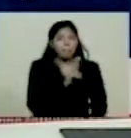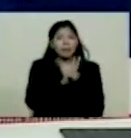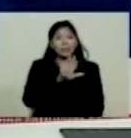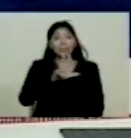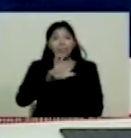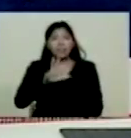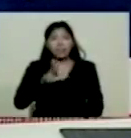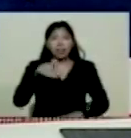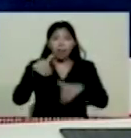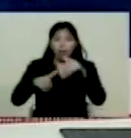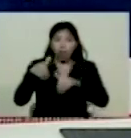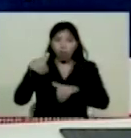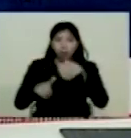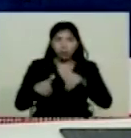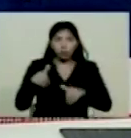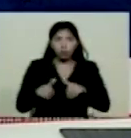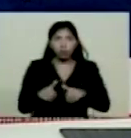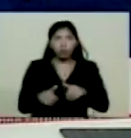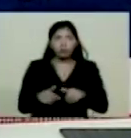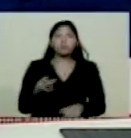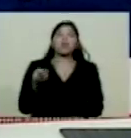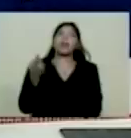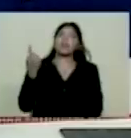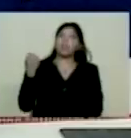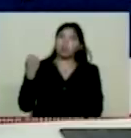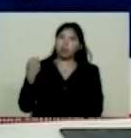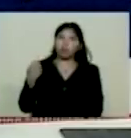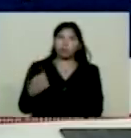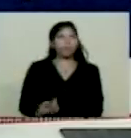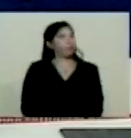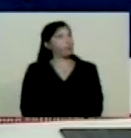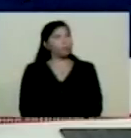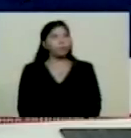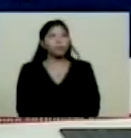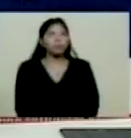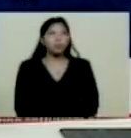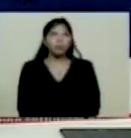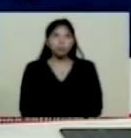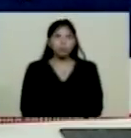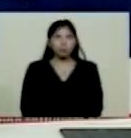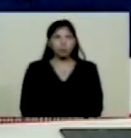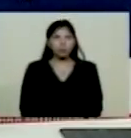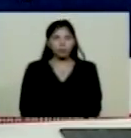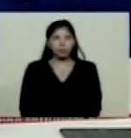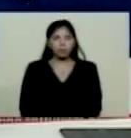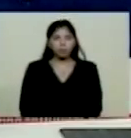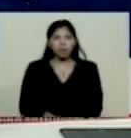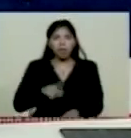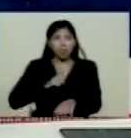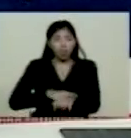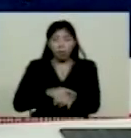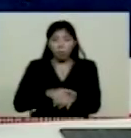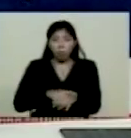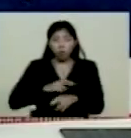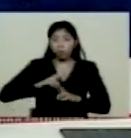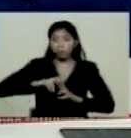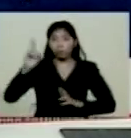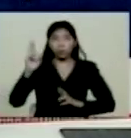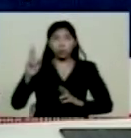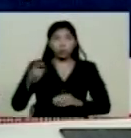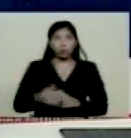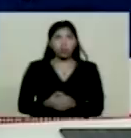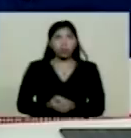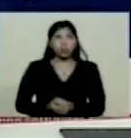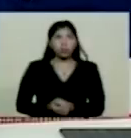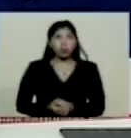que se realizaron el día de ayer, en el tiempo en que lo hizo el Consejo Nacional Electoral?